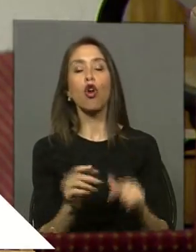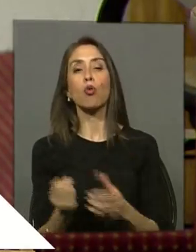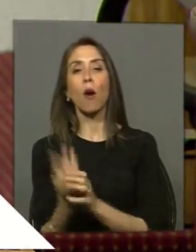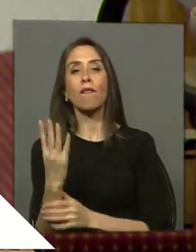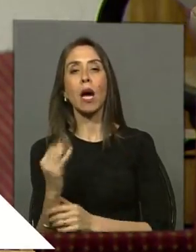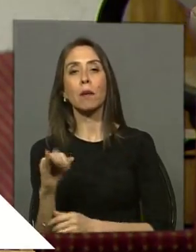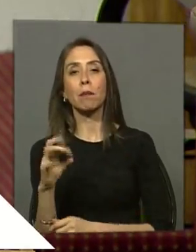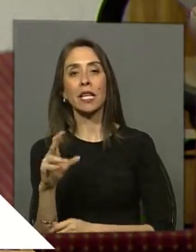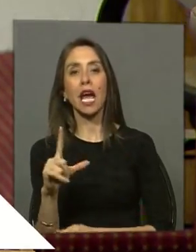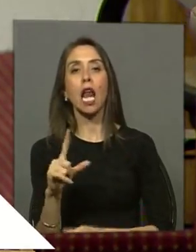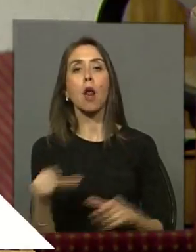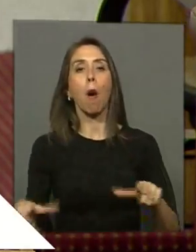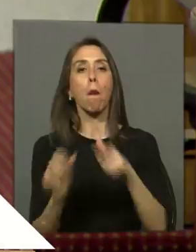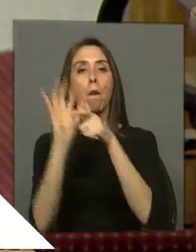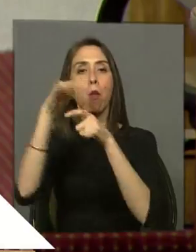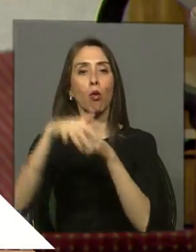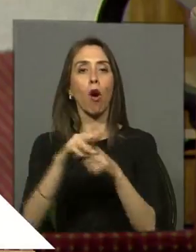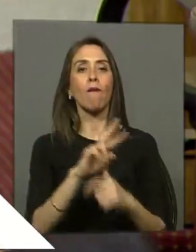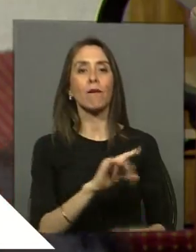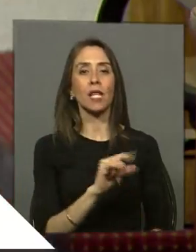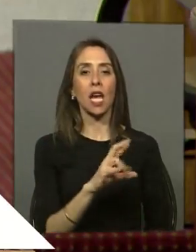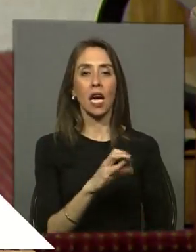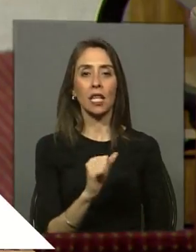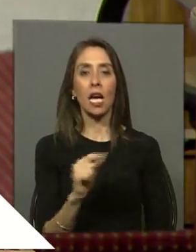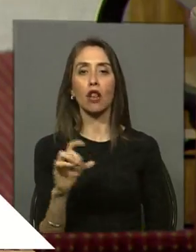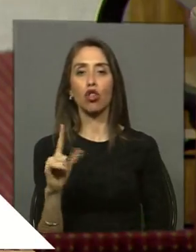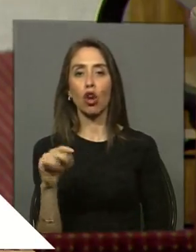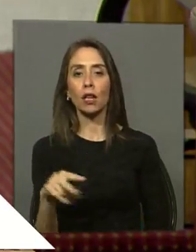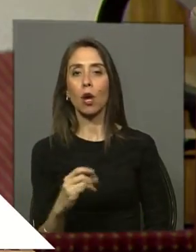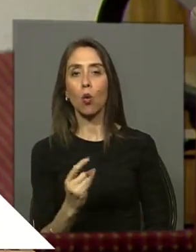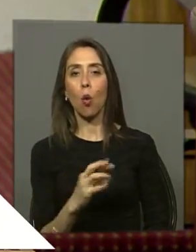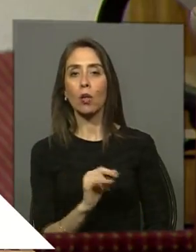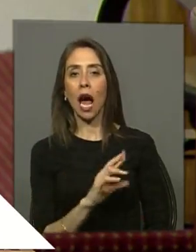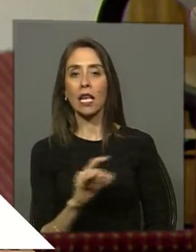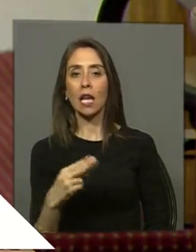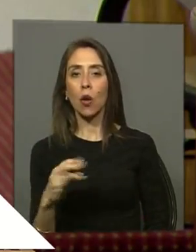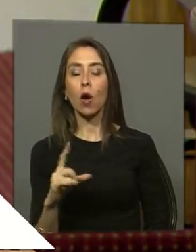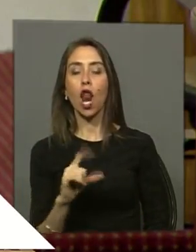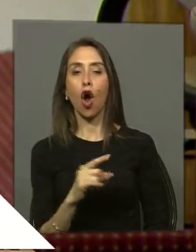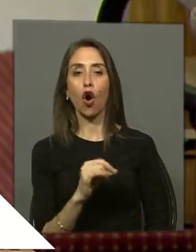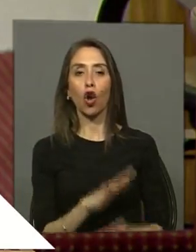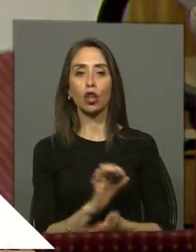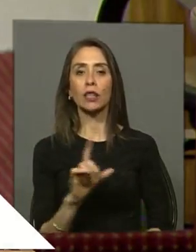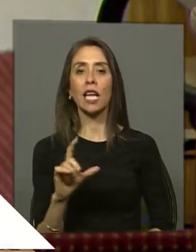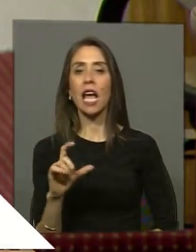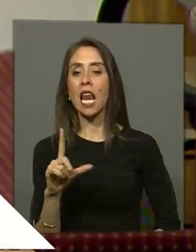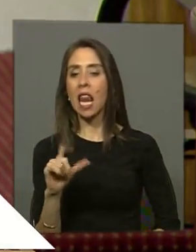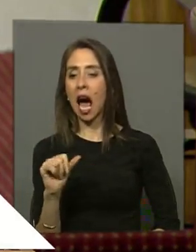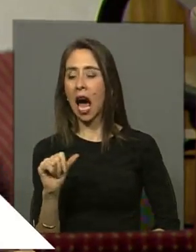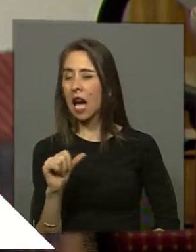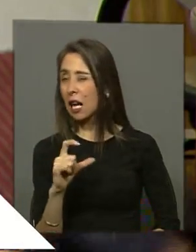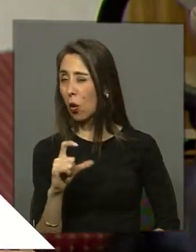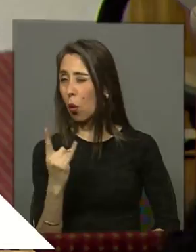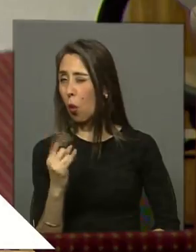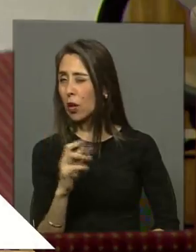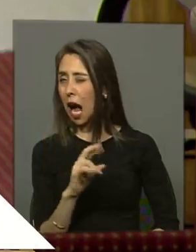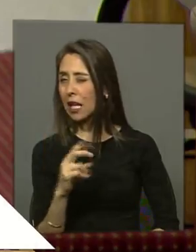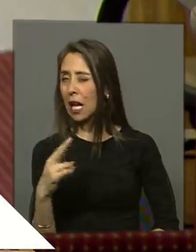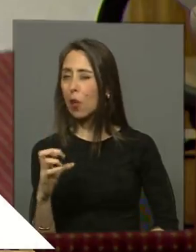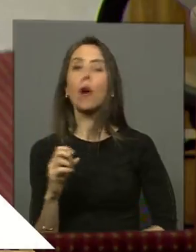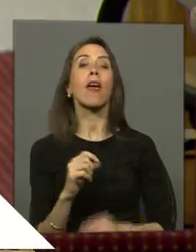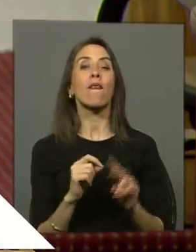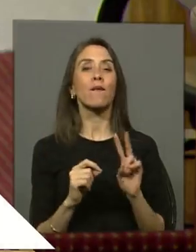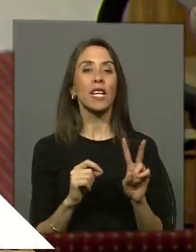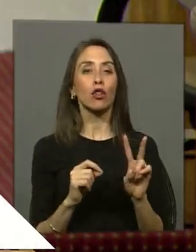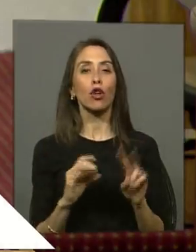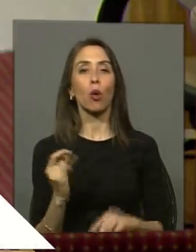de Tolten de Pucón de Villarrica de Curarreüe de Loncoche de Caragüe de Culco además de Victoria de